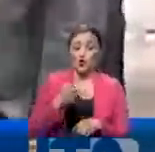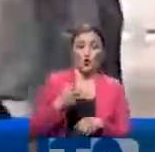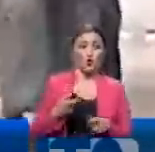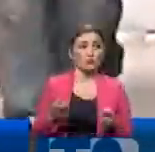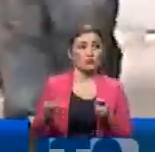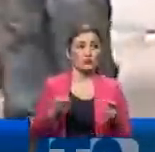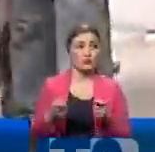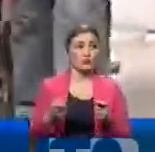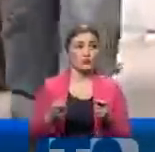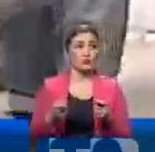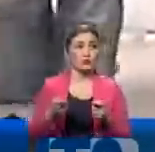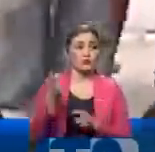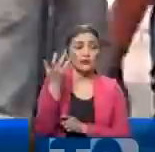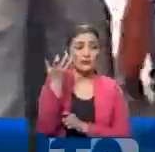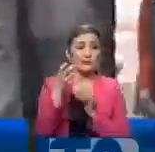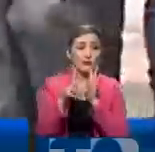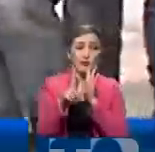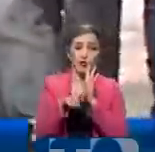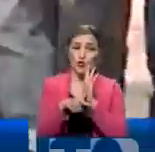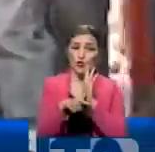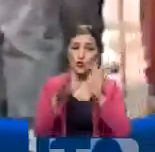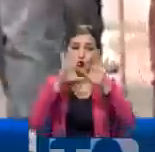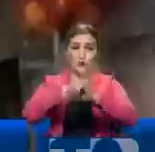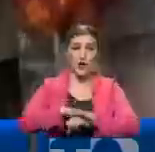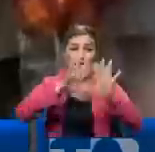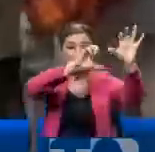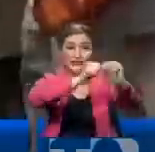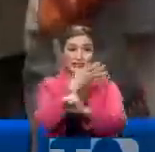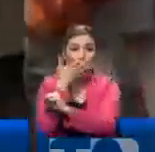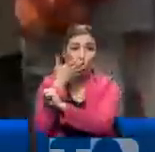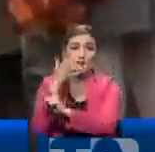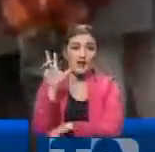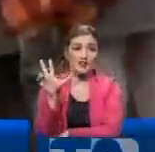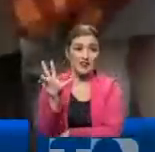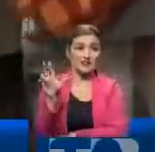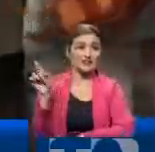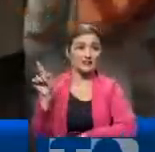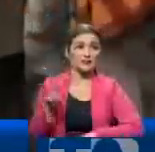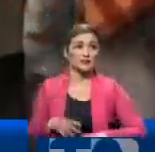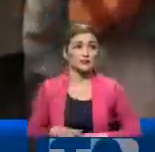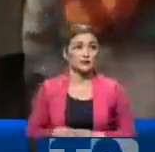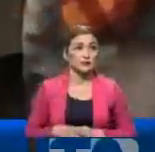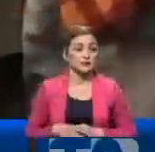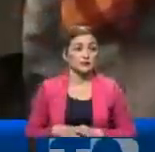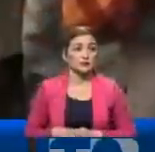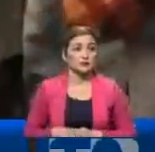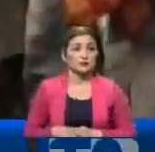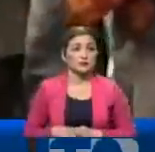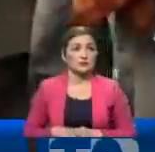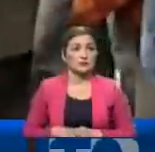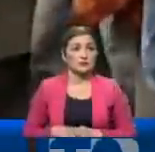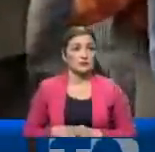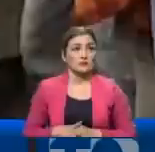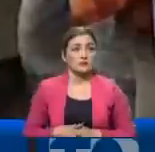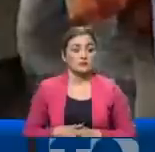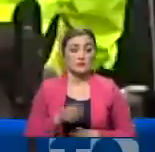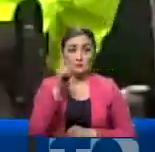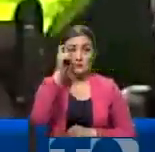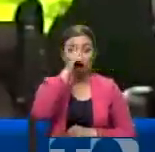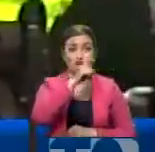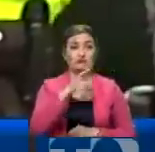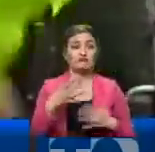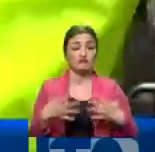Fueron alrededor de 15 minutos en las que estuvieron retenidas. Sin embargo, ahí también pasamos un episodio complicado,